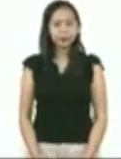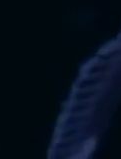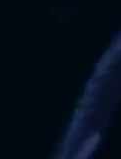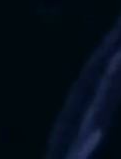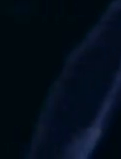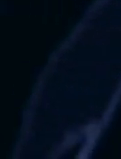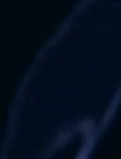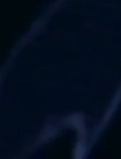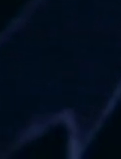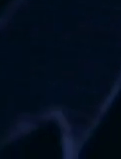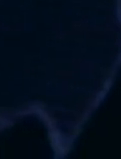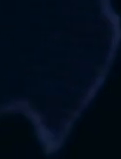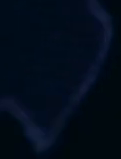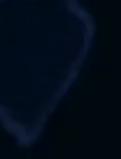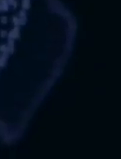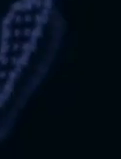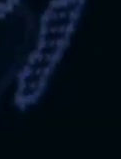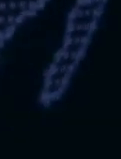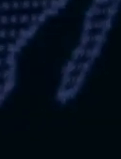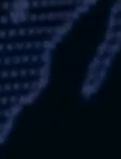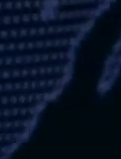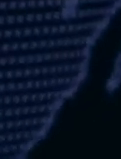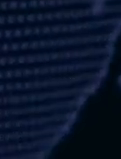algunos agencia informativa de México